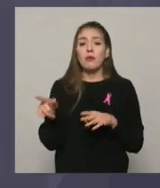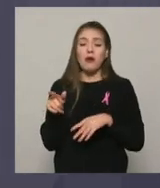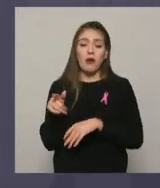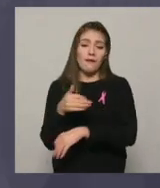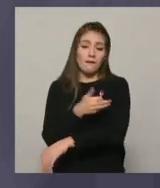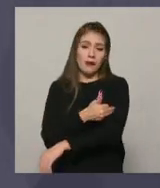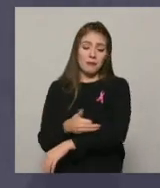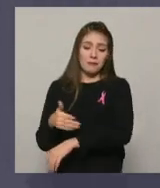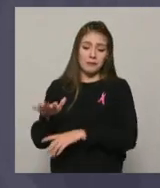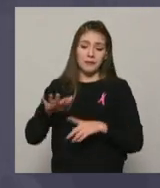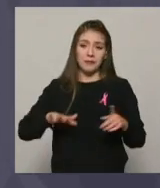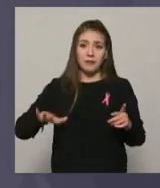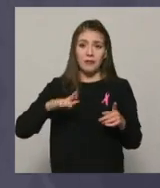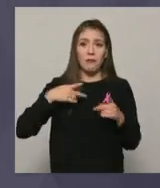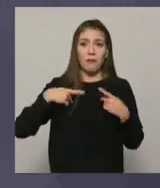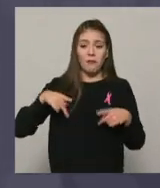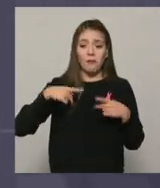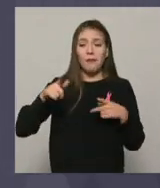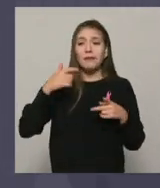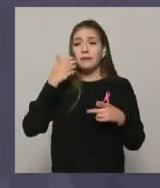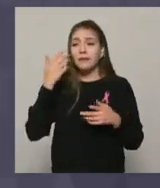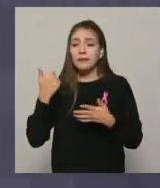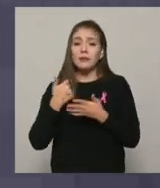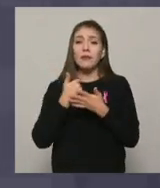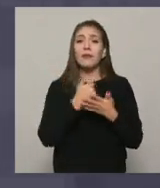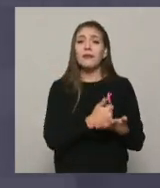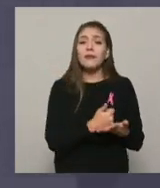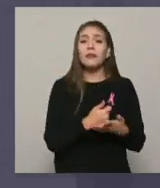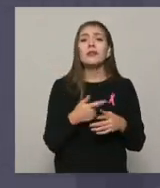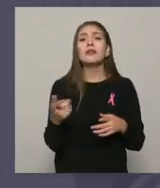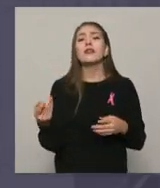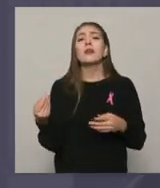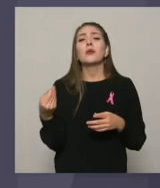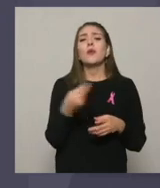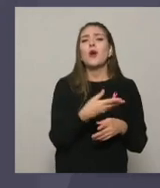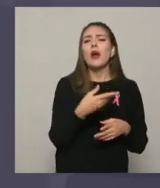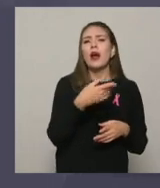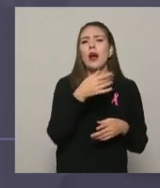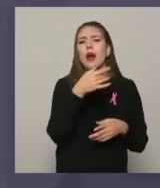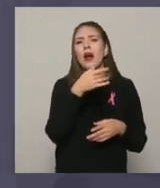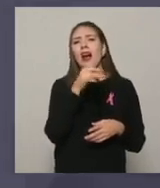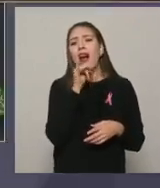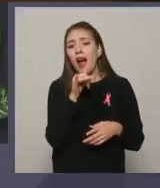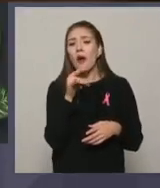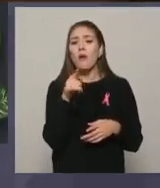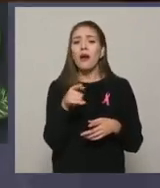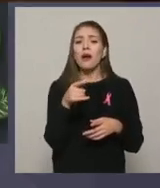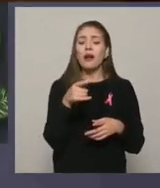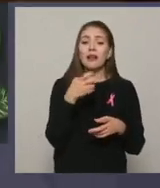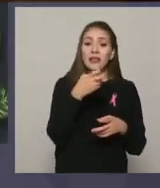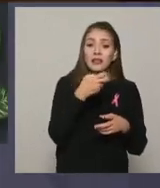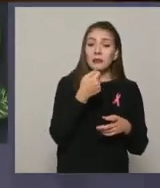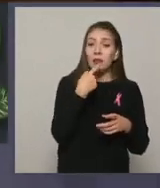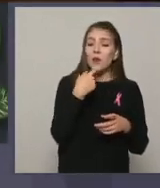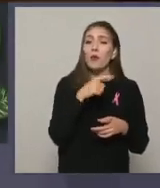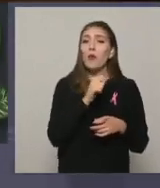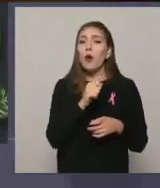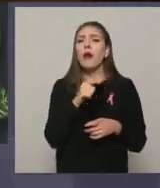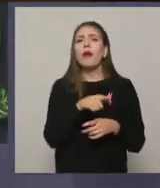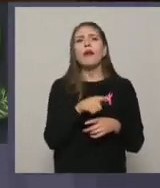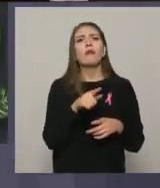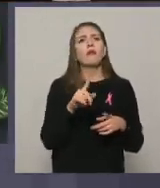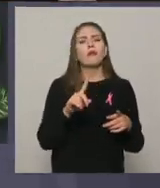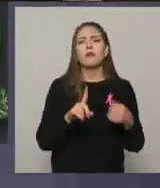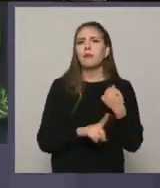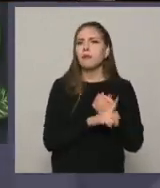claro, porque como en el afán de ayudar, tómate esta agua, consume esto, y entonces eso altera completamente los tratamientos. No, y los que